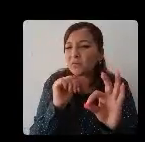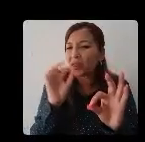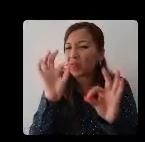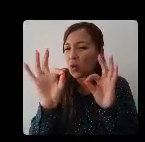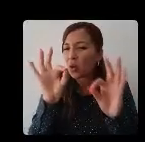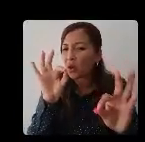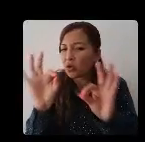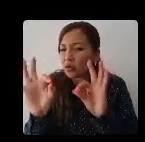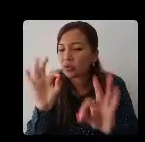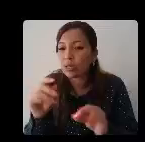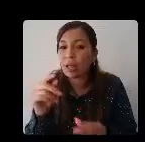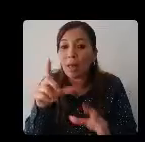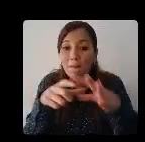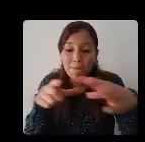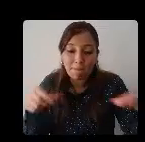no estás